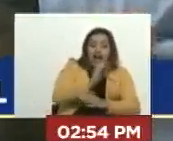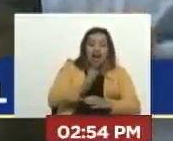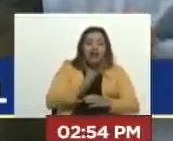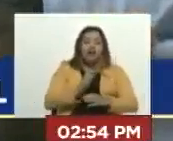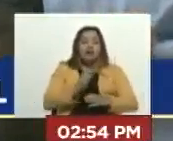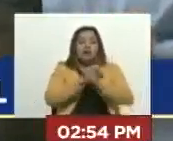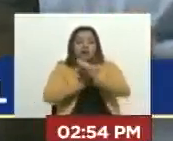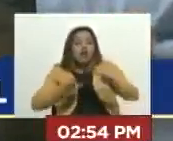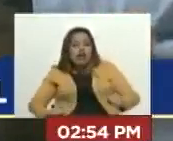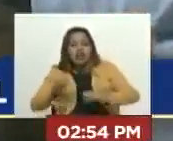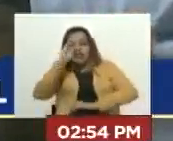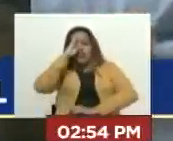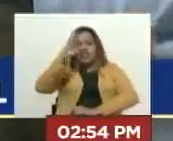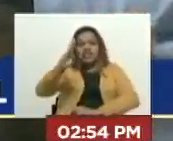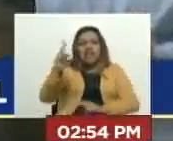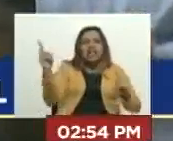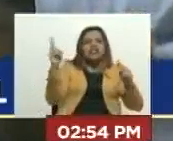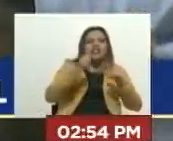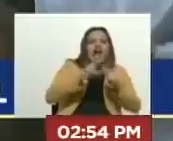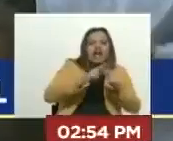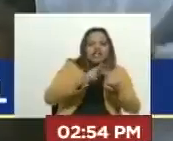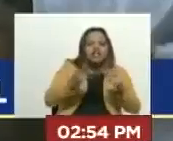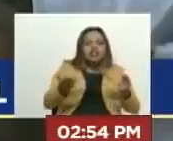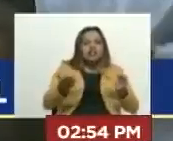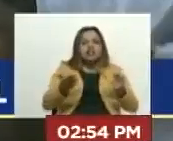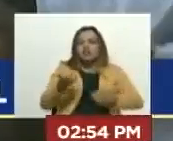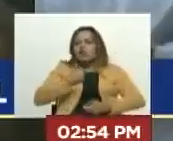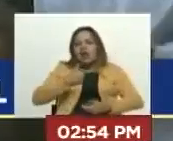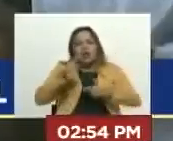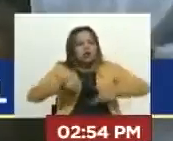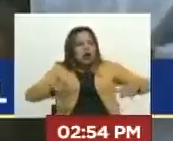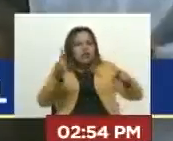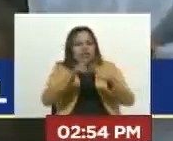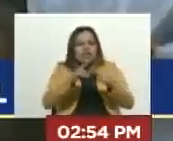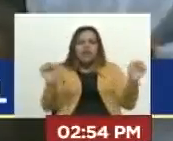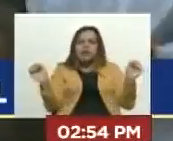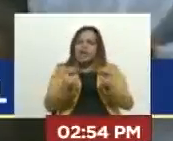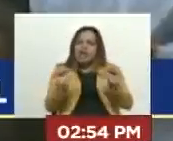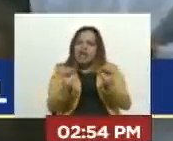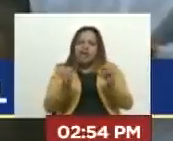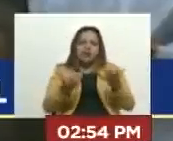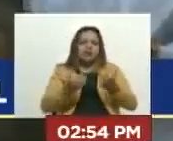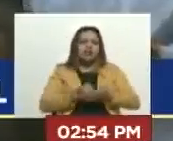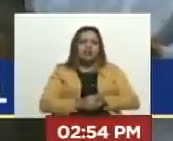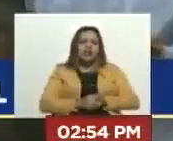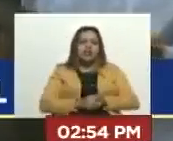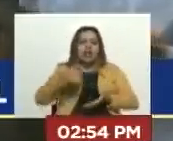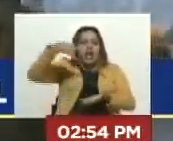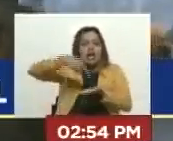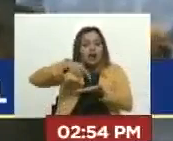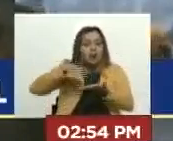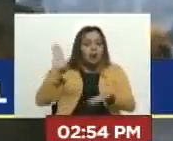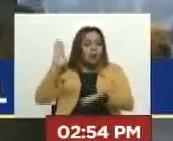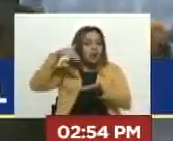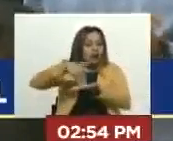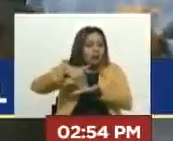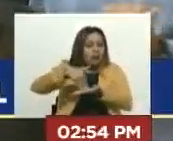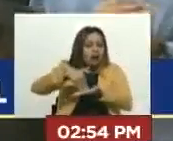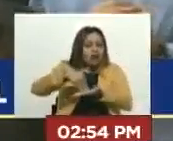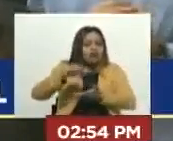Barinas, desde Táchira, de cualquier lugar de Táchira, de Mérida, de Carabobo, de Aragua,